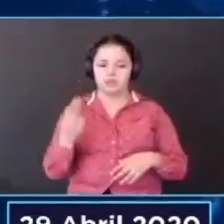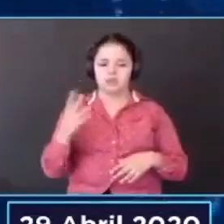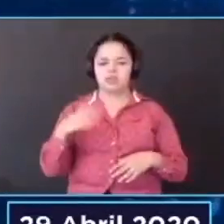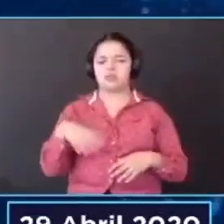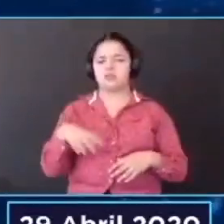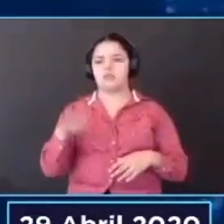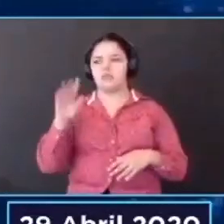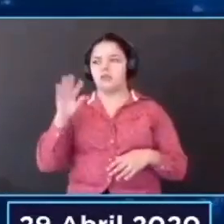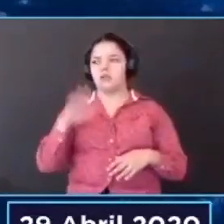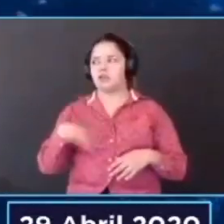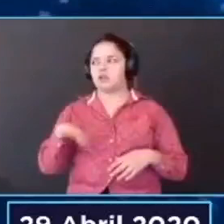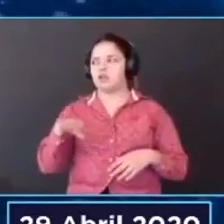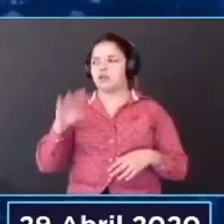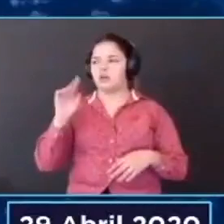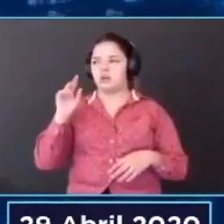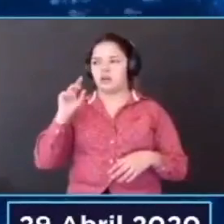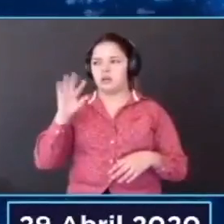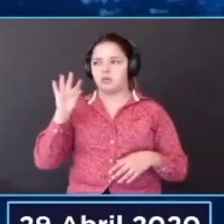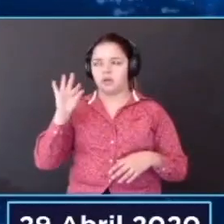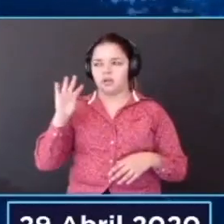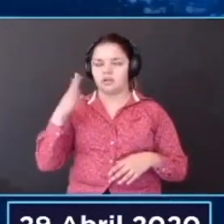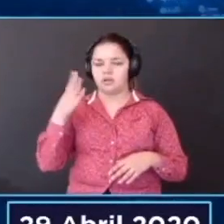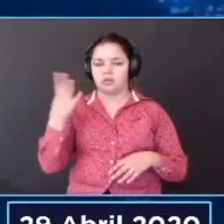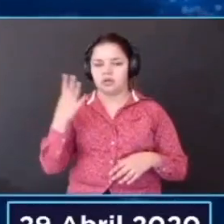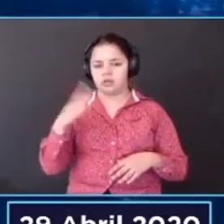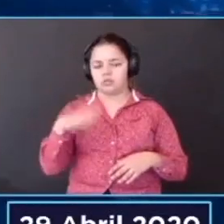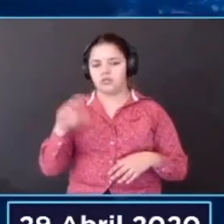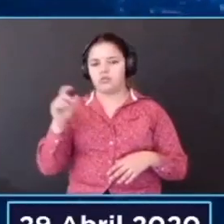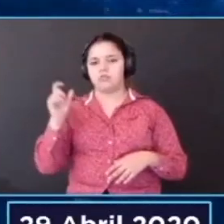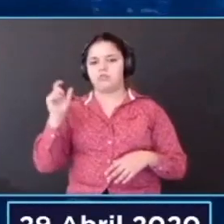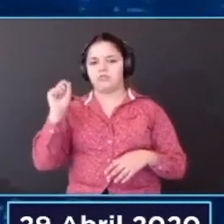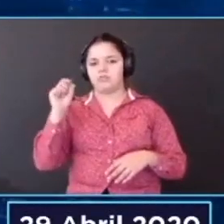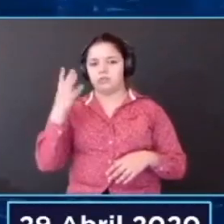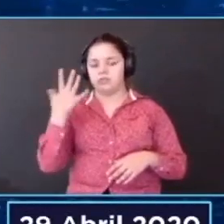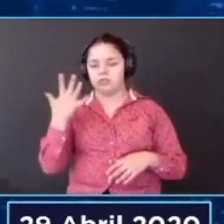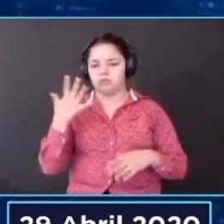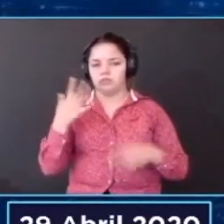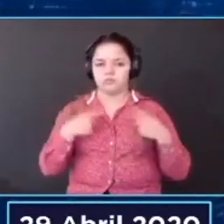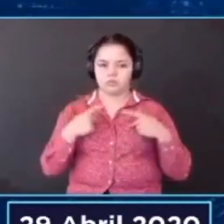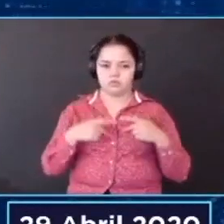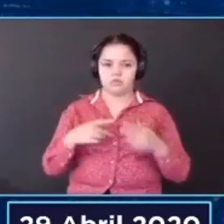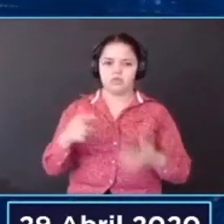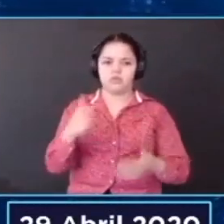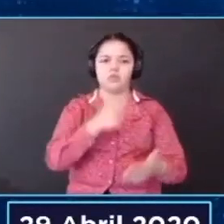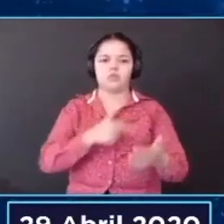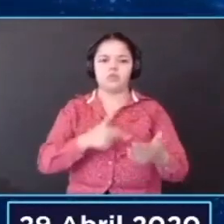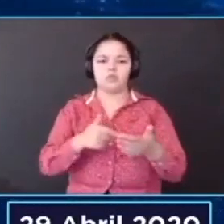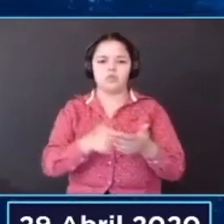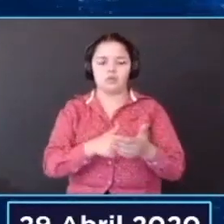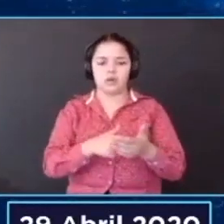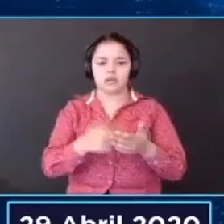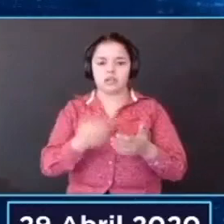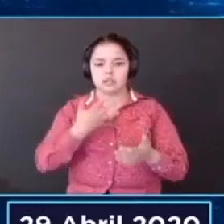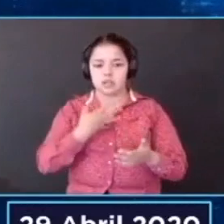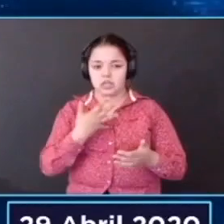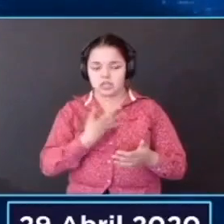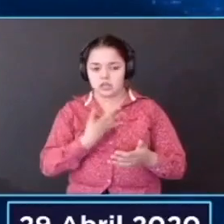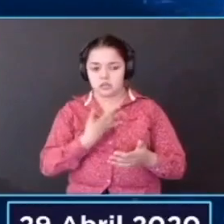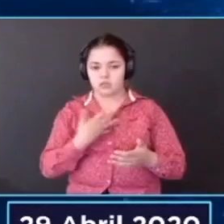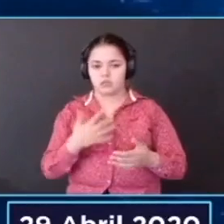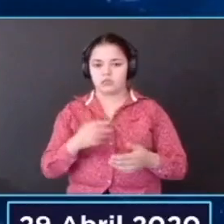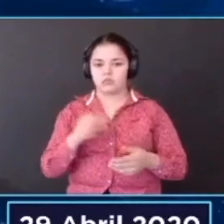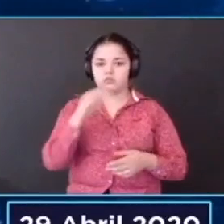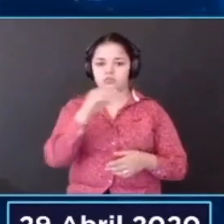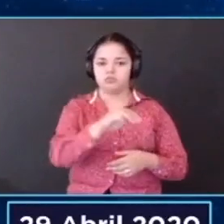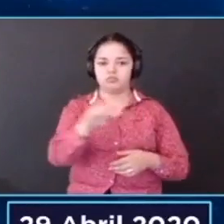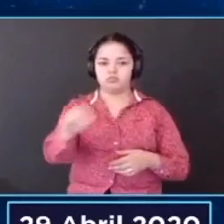casos recuperados. De 67 municipios que conforman el estado, no se sumó ningún